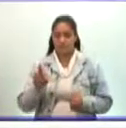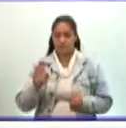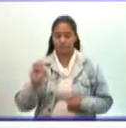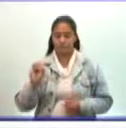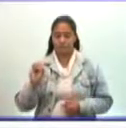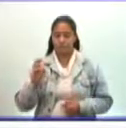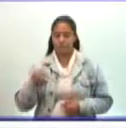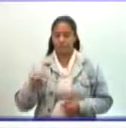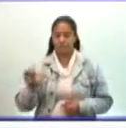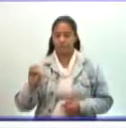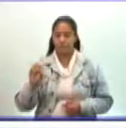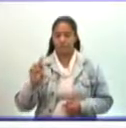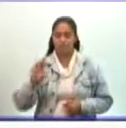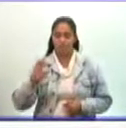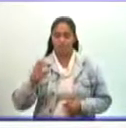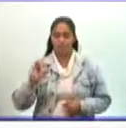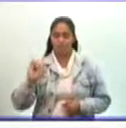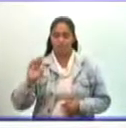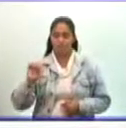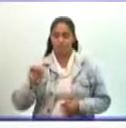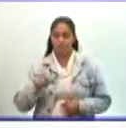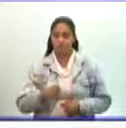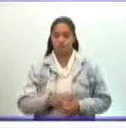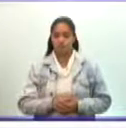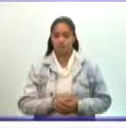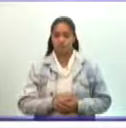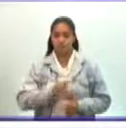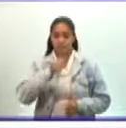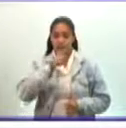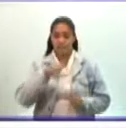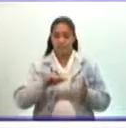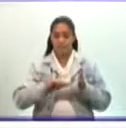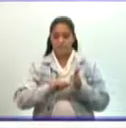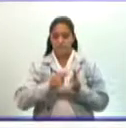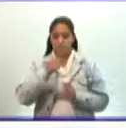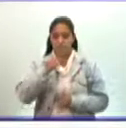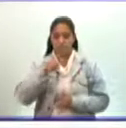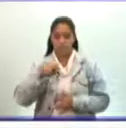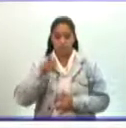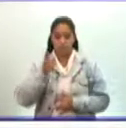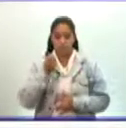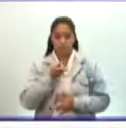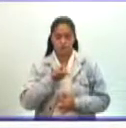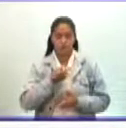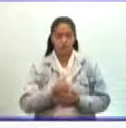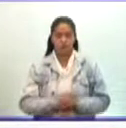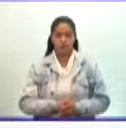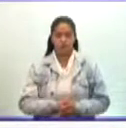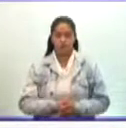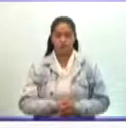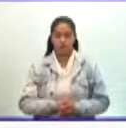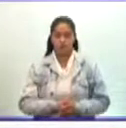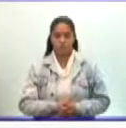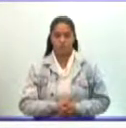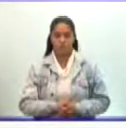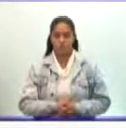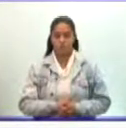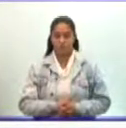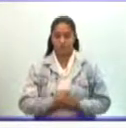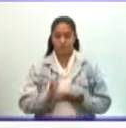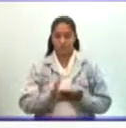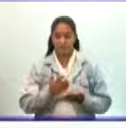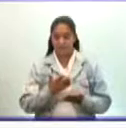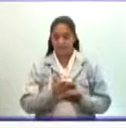producto de los extremos es igual al producto de los medios. Despejas y entonces puedes